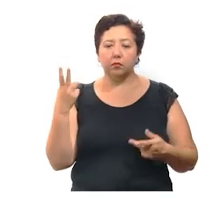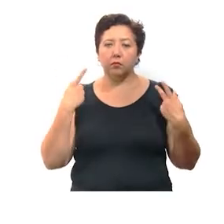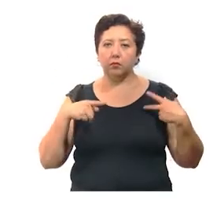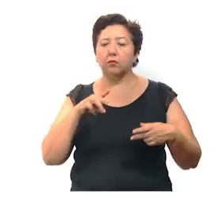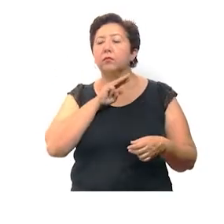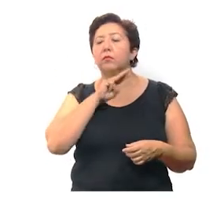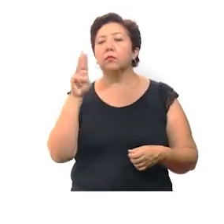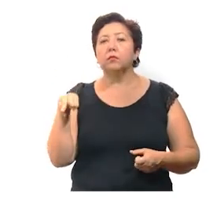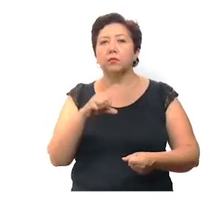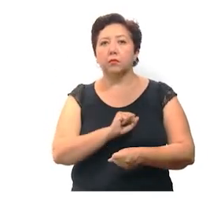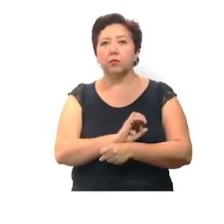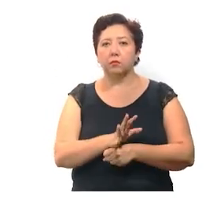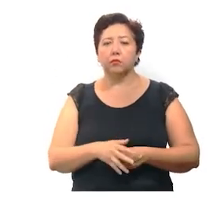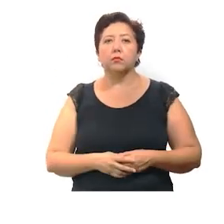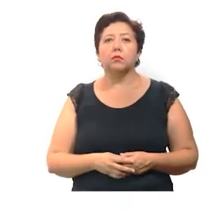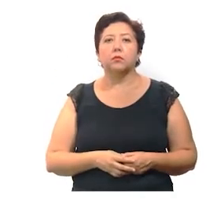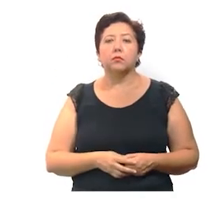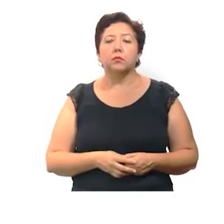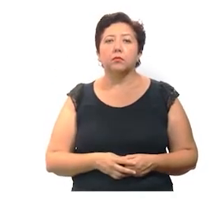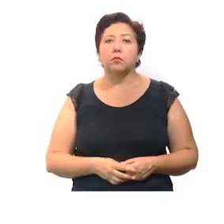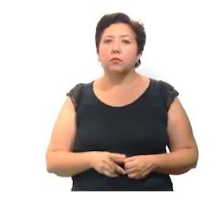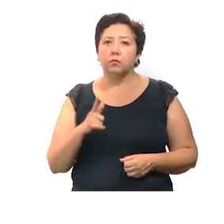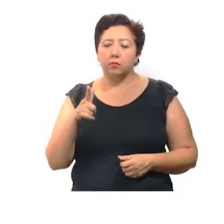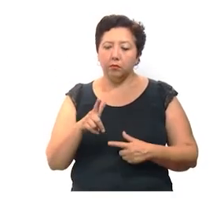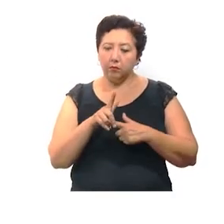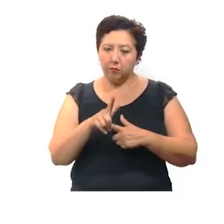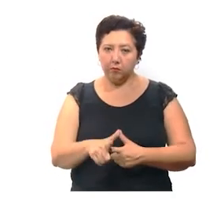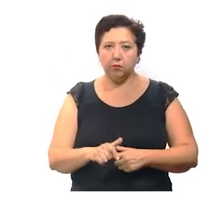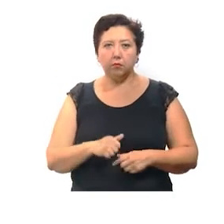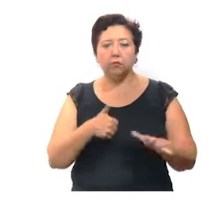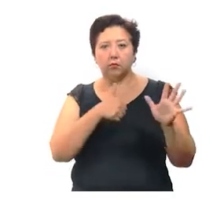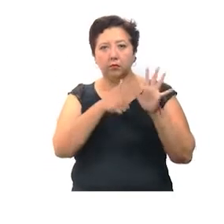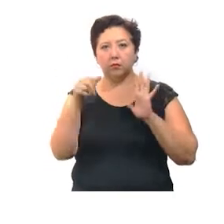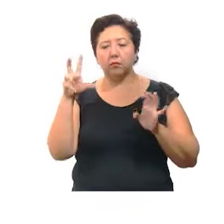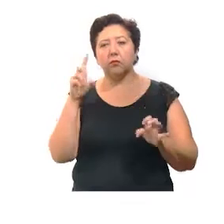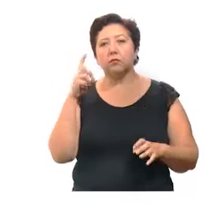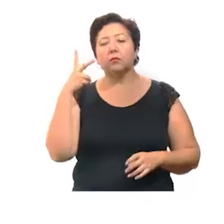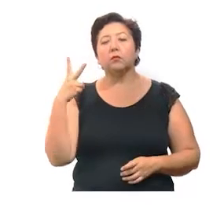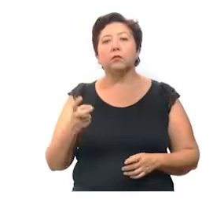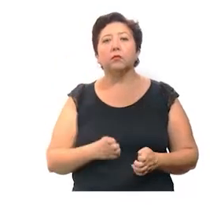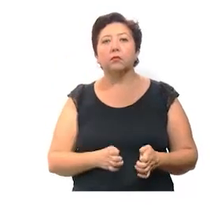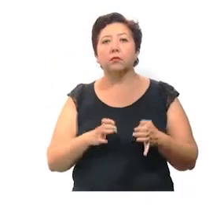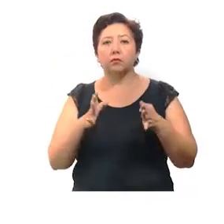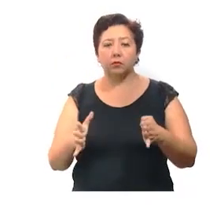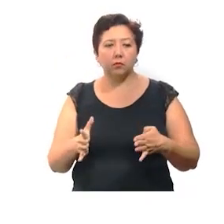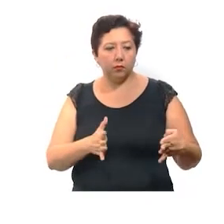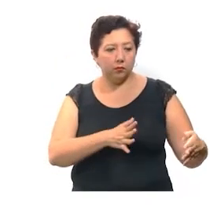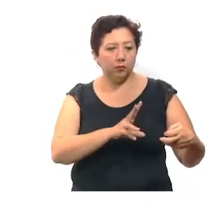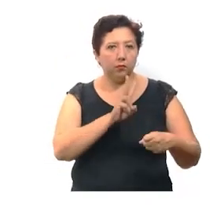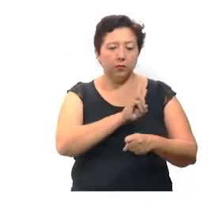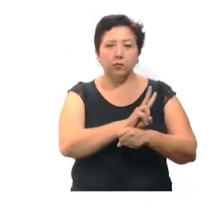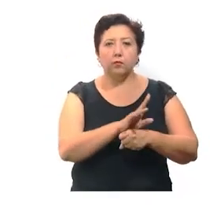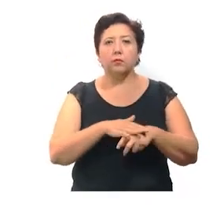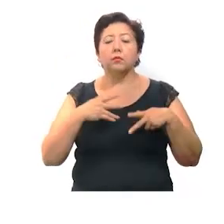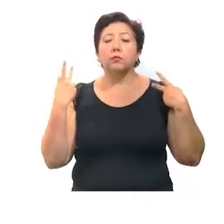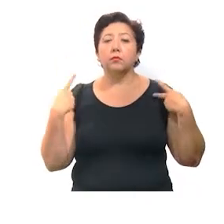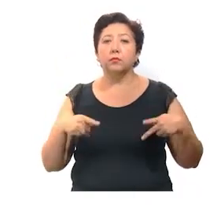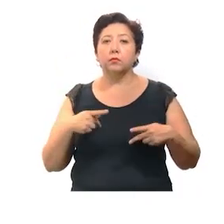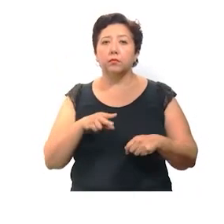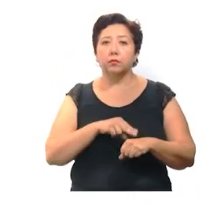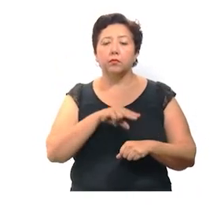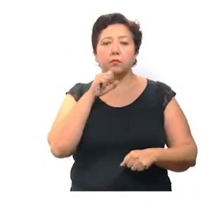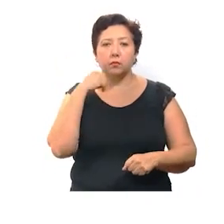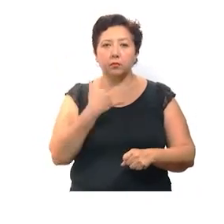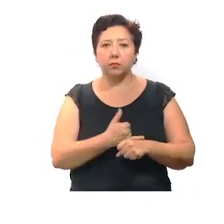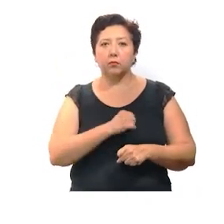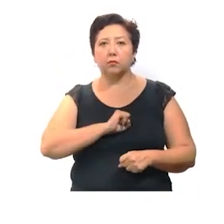personas fallecidas a causa del coronavirus. De los casos activos, 632 están estables, aislados, monitoreados constantemente